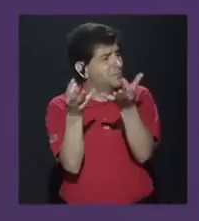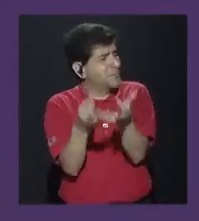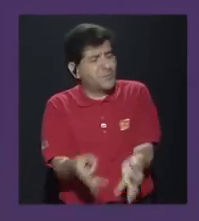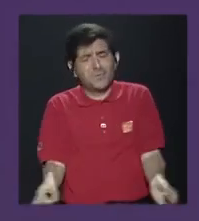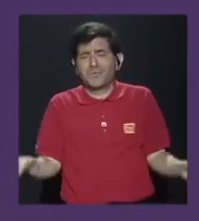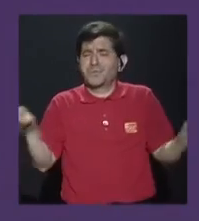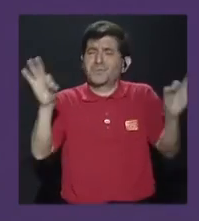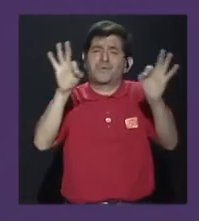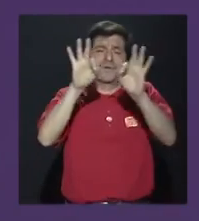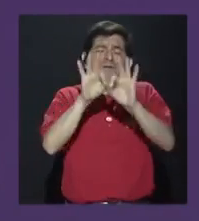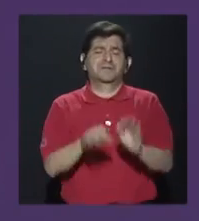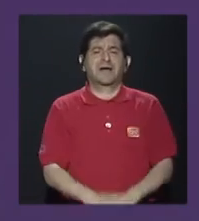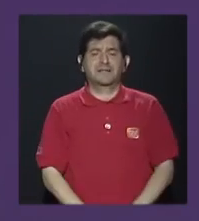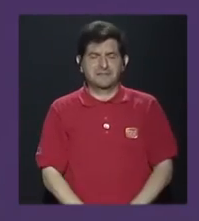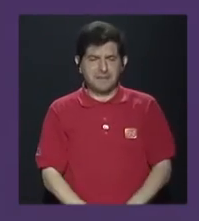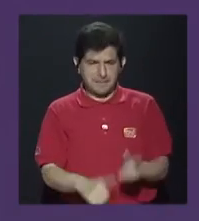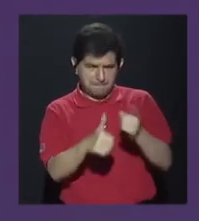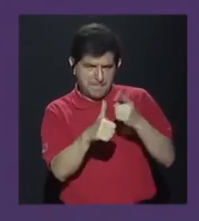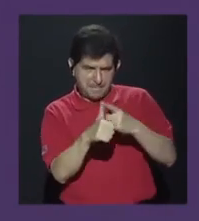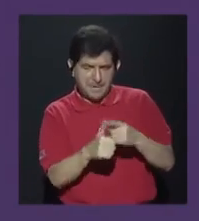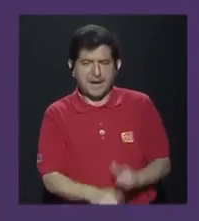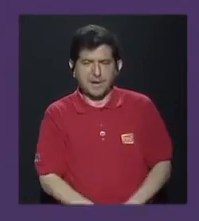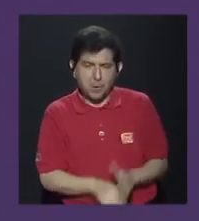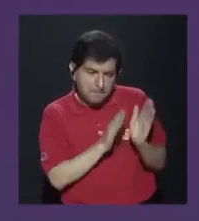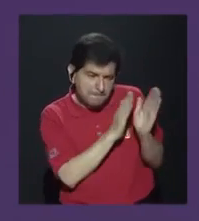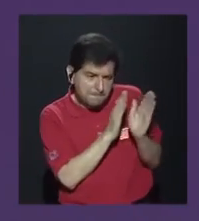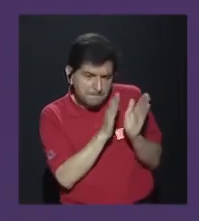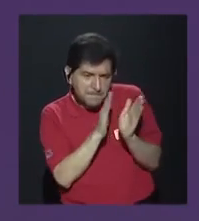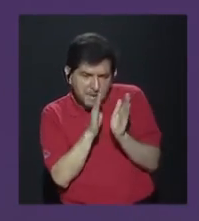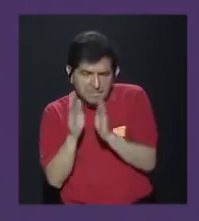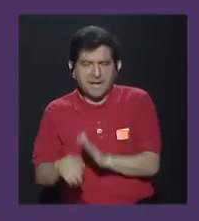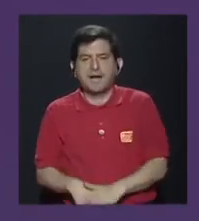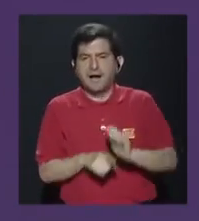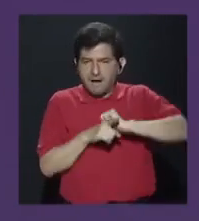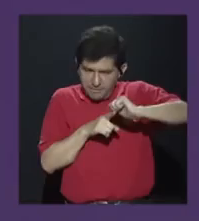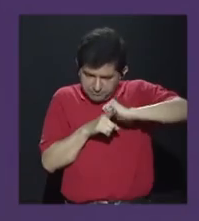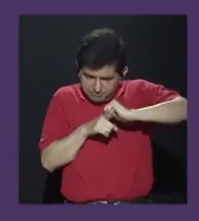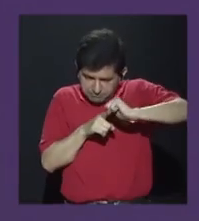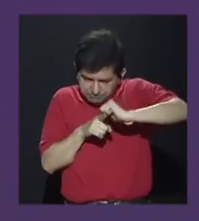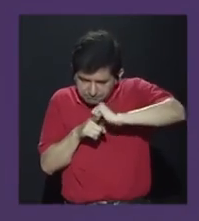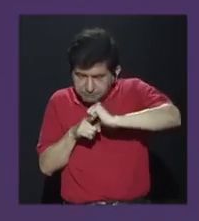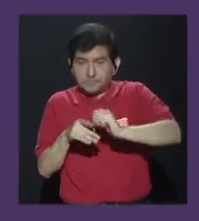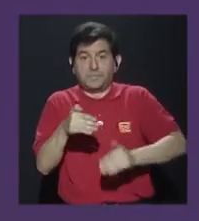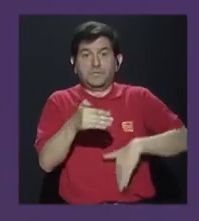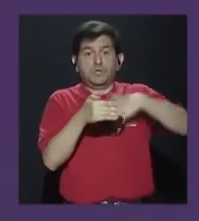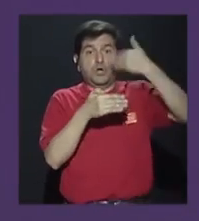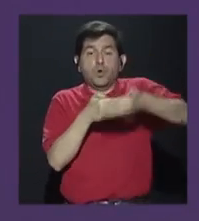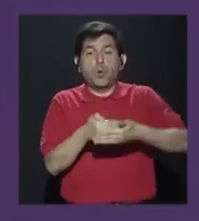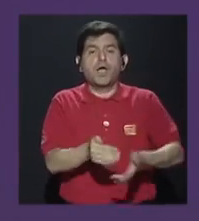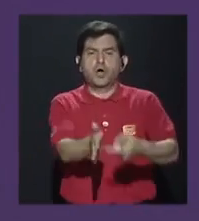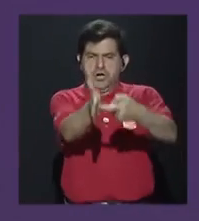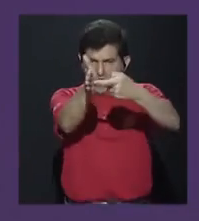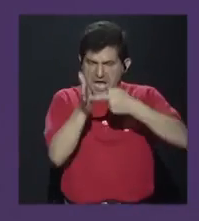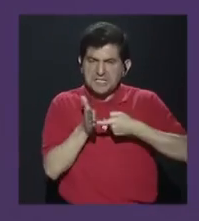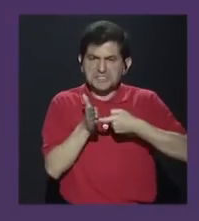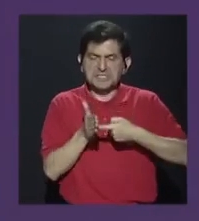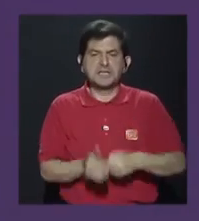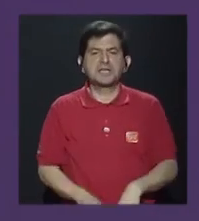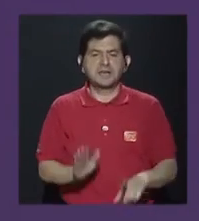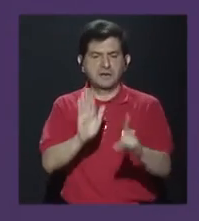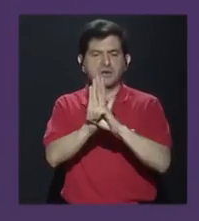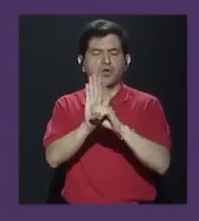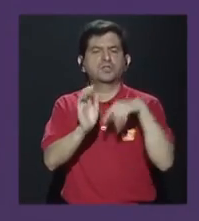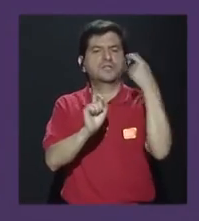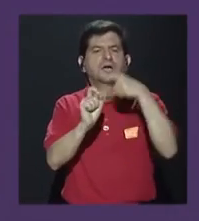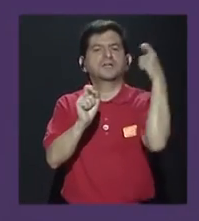importante que nos formemos nosotros primero, nos capacitemos para luego ir a exigir esos derechos,